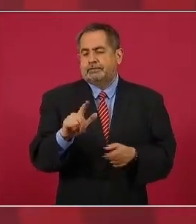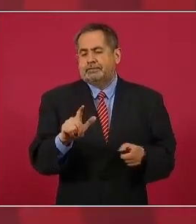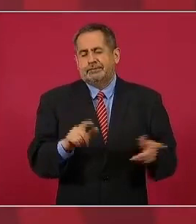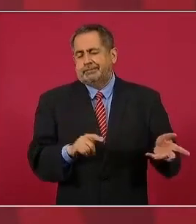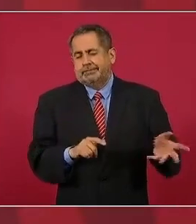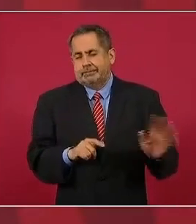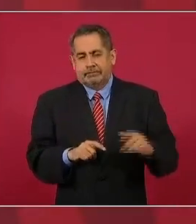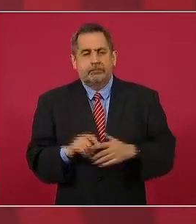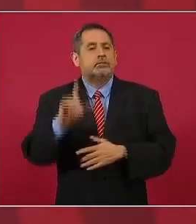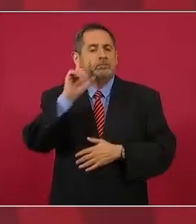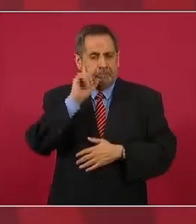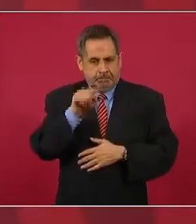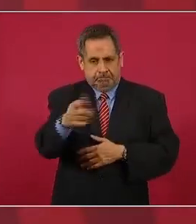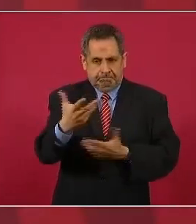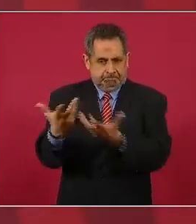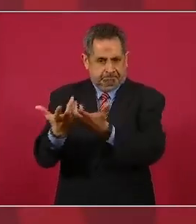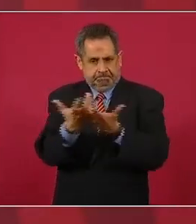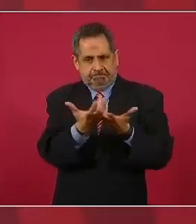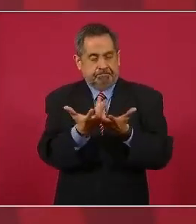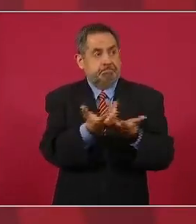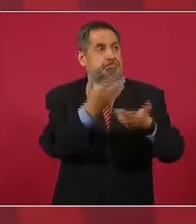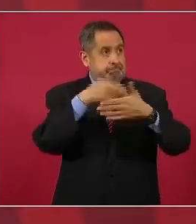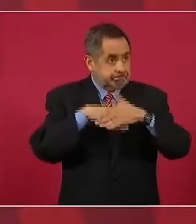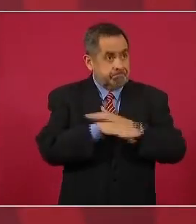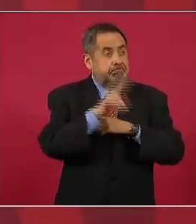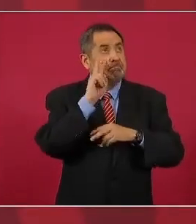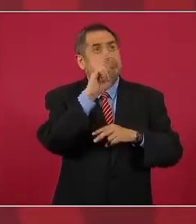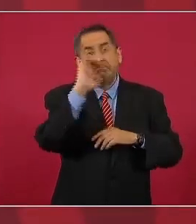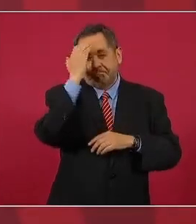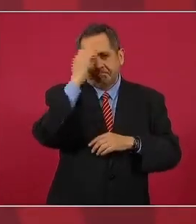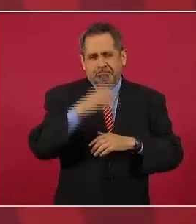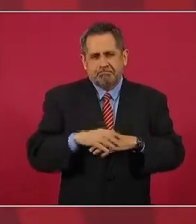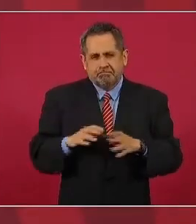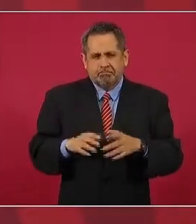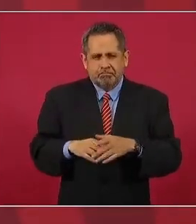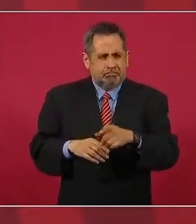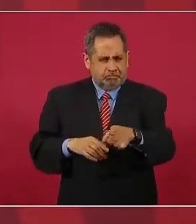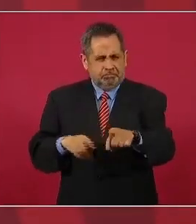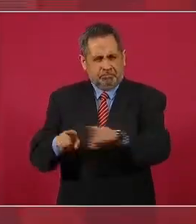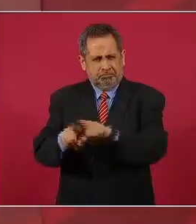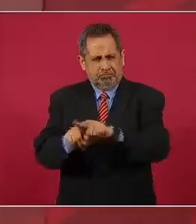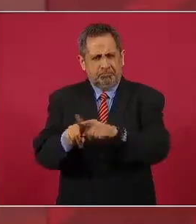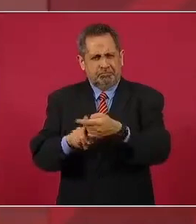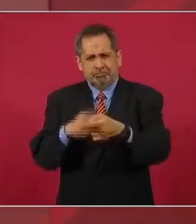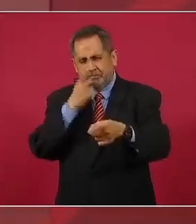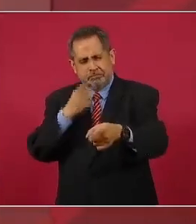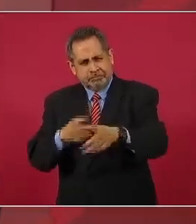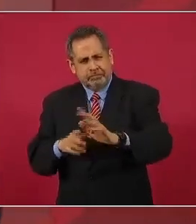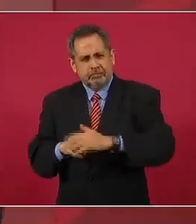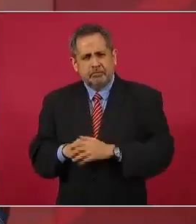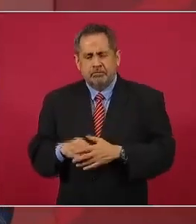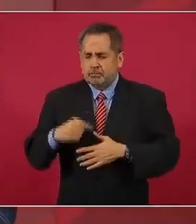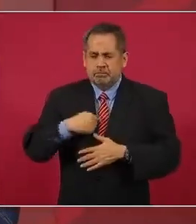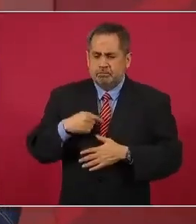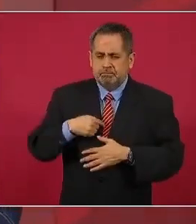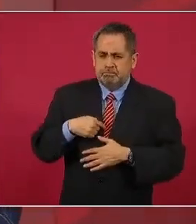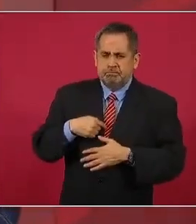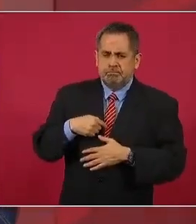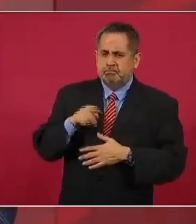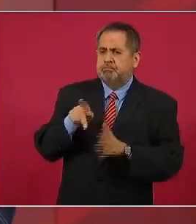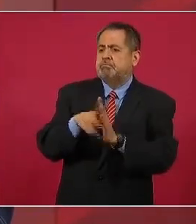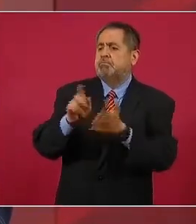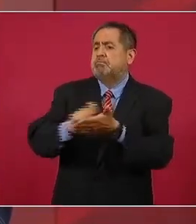Entonces, mañana les invito. Entonces, para que es un poco por lo que él plantea, o sea, yo no estoy en